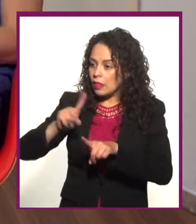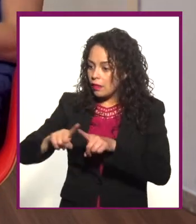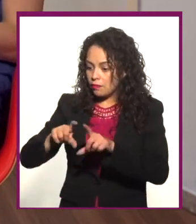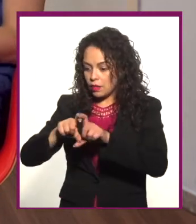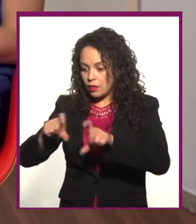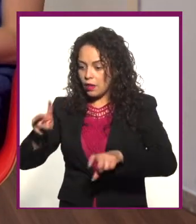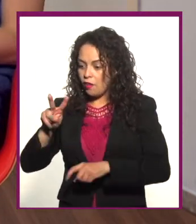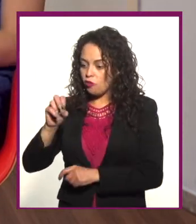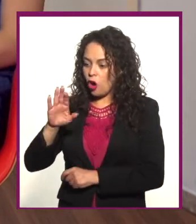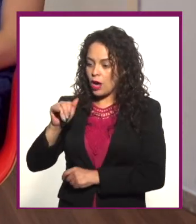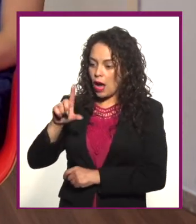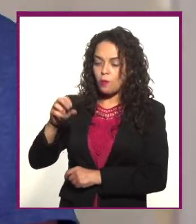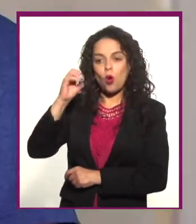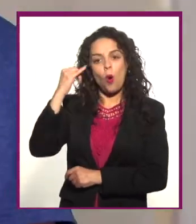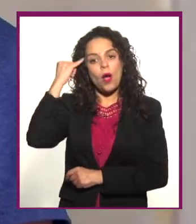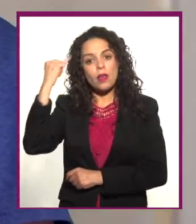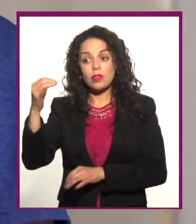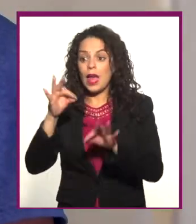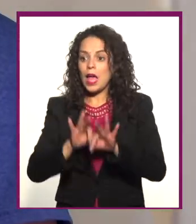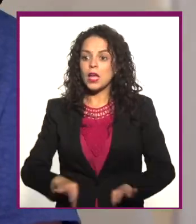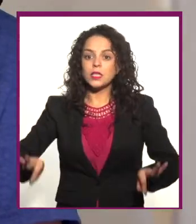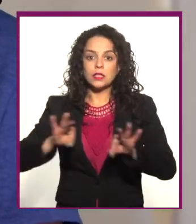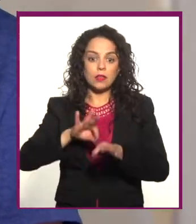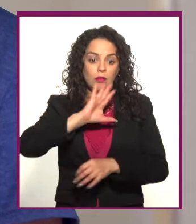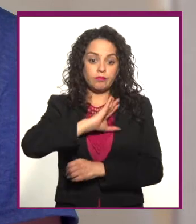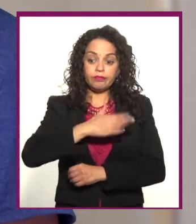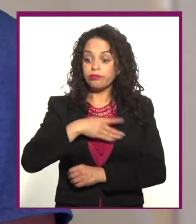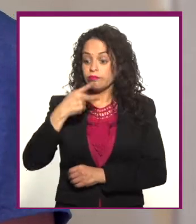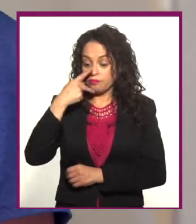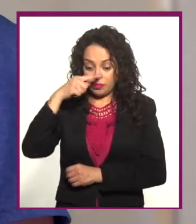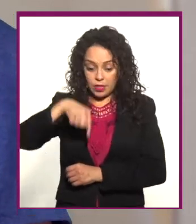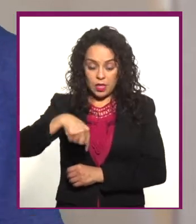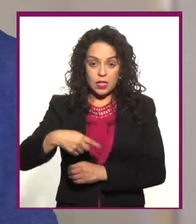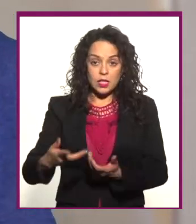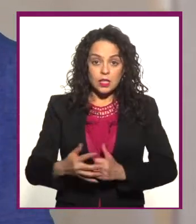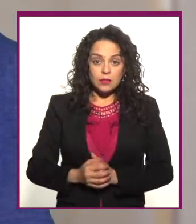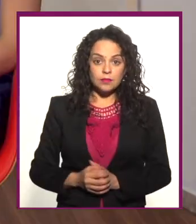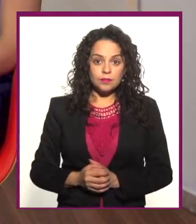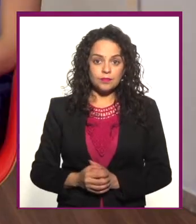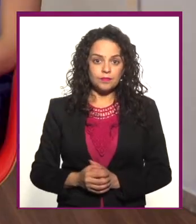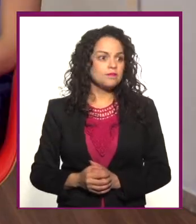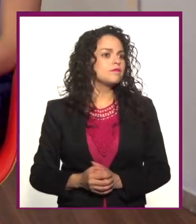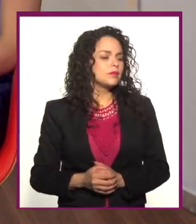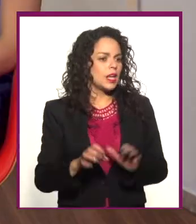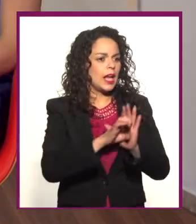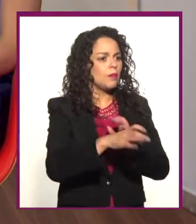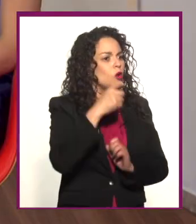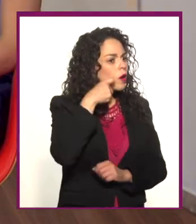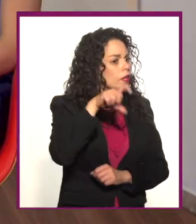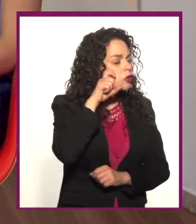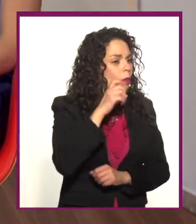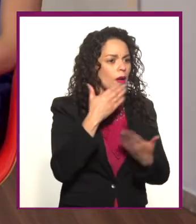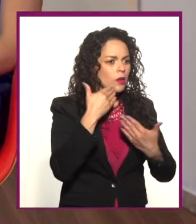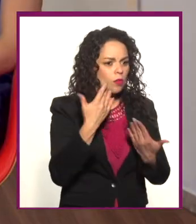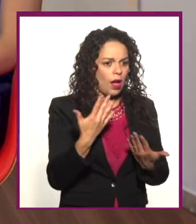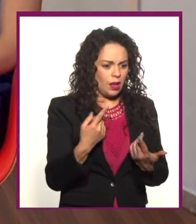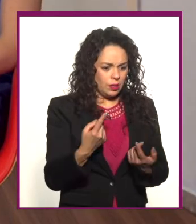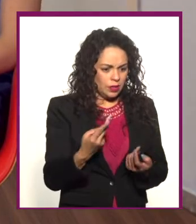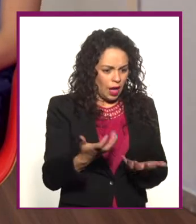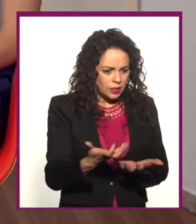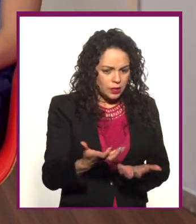palabras e incluso ideas forman parte fundamental del español que hablamos en el país. ¿Qué sería de nosotros sin palabras como